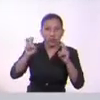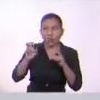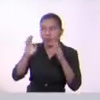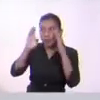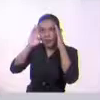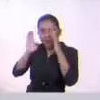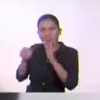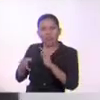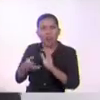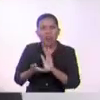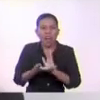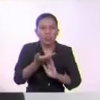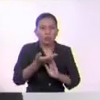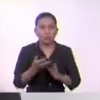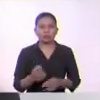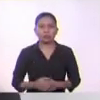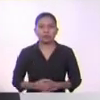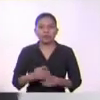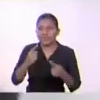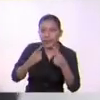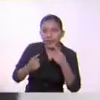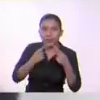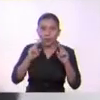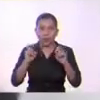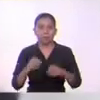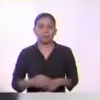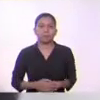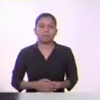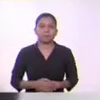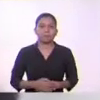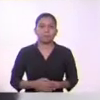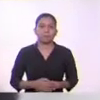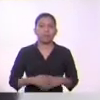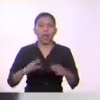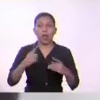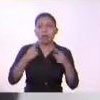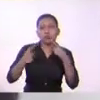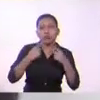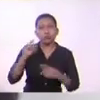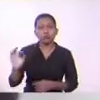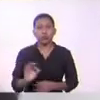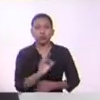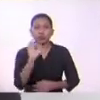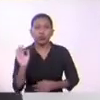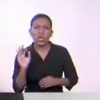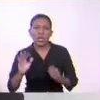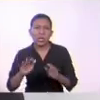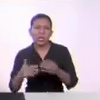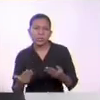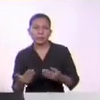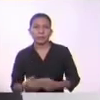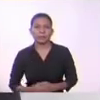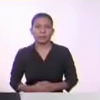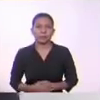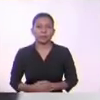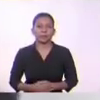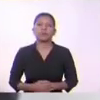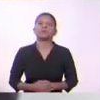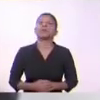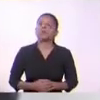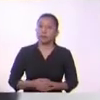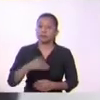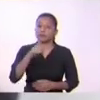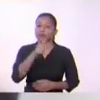desarrollando. Otro elemento importante para el desarrollo de una buena entrevista es mantener el